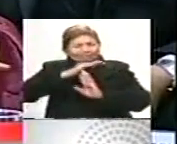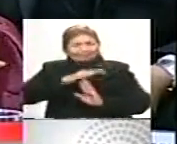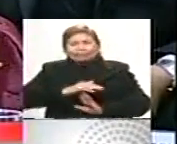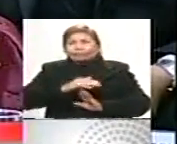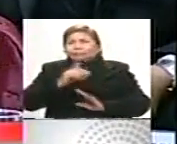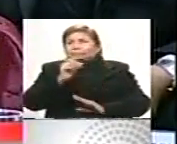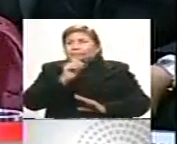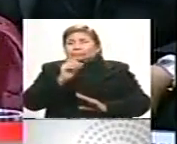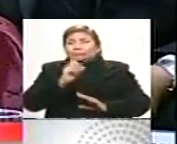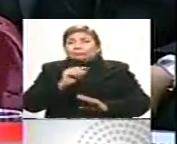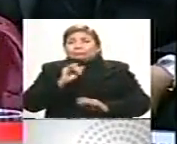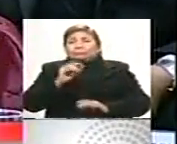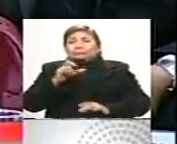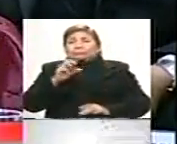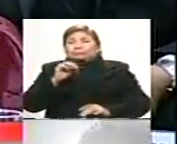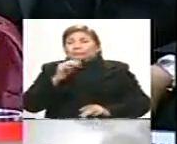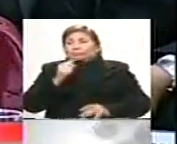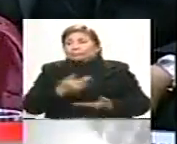inhabilita.